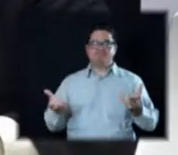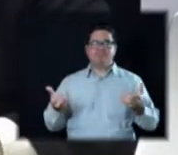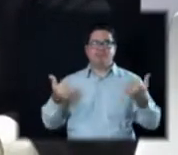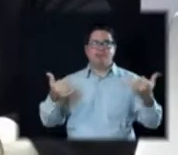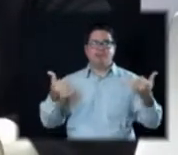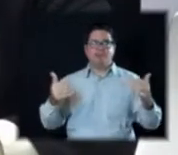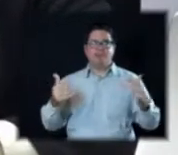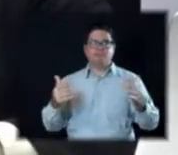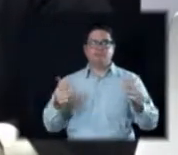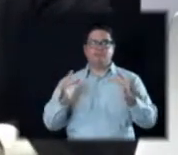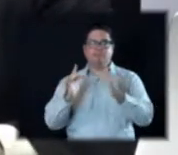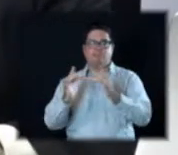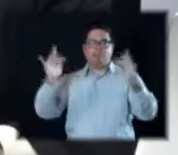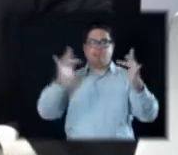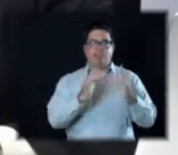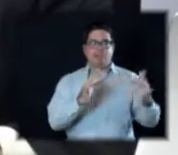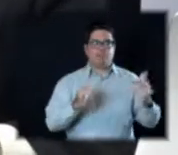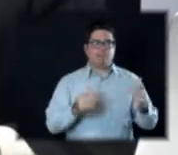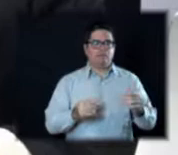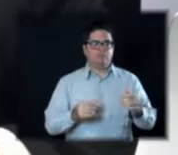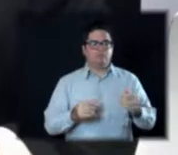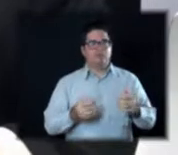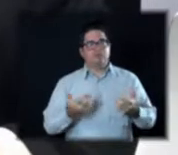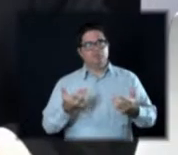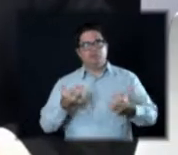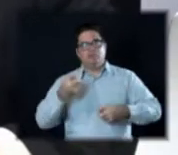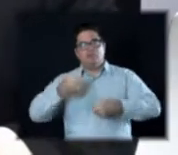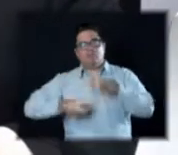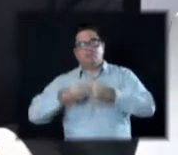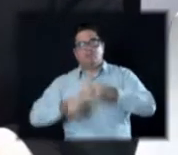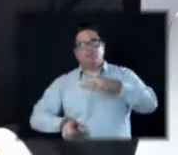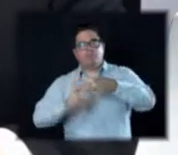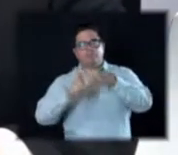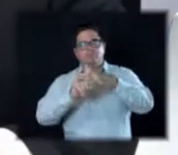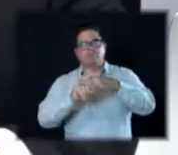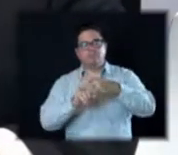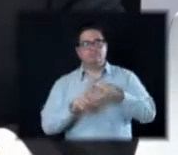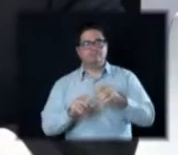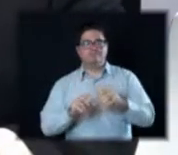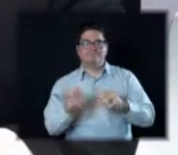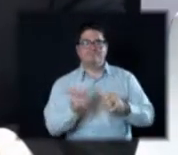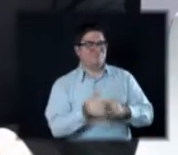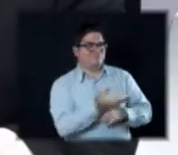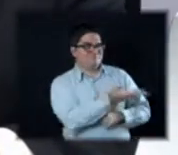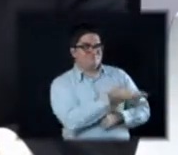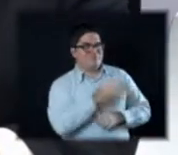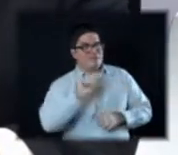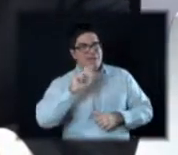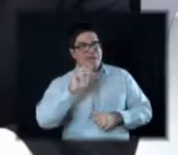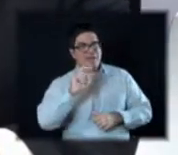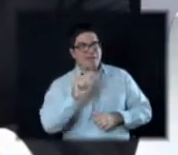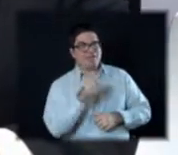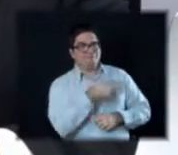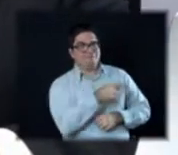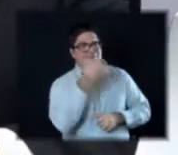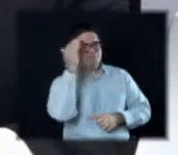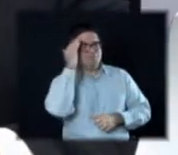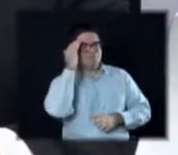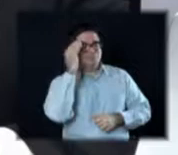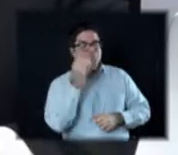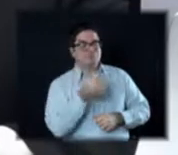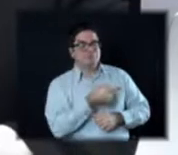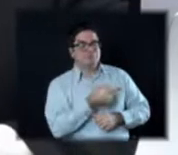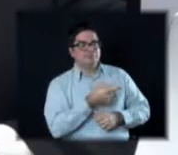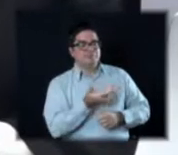Identificamos como unos pasos críticos para adelantarnos, además de otras medidas que tenemos que tomar en cuanto